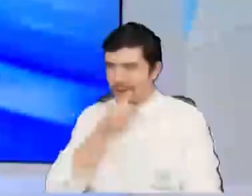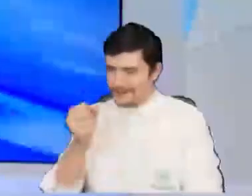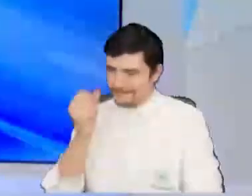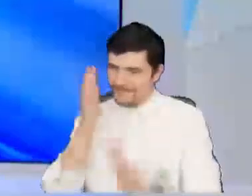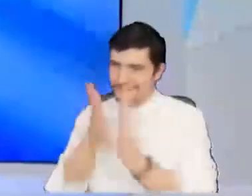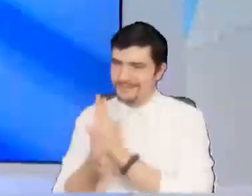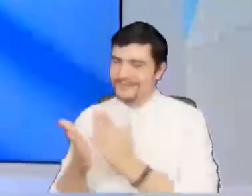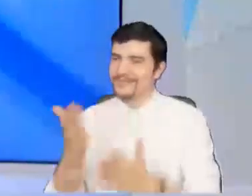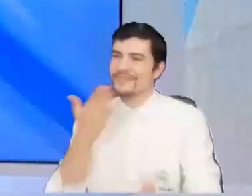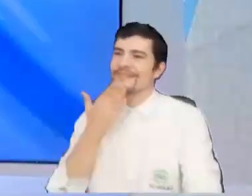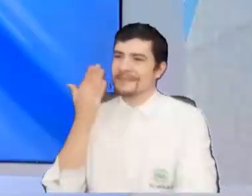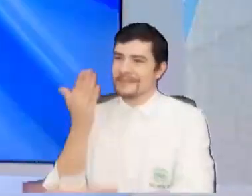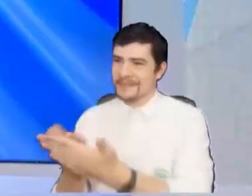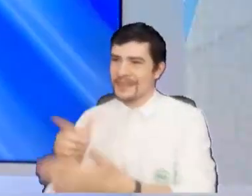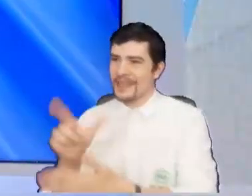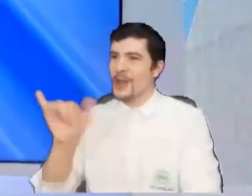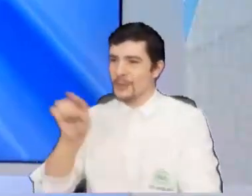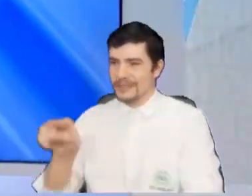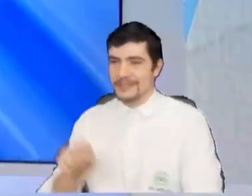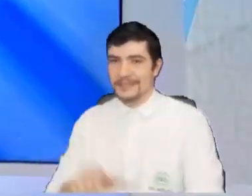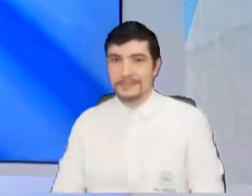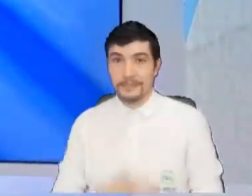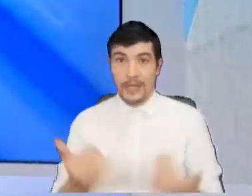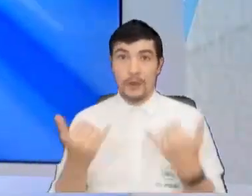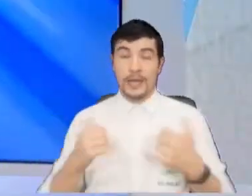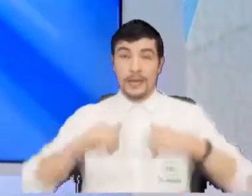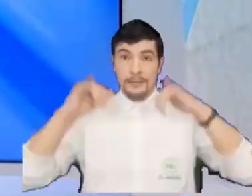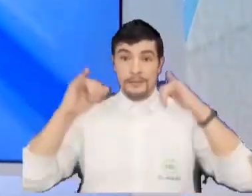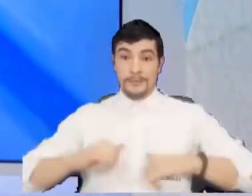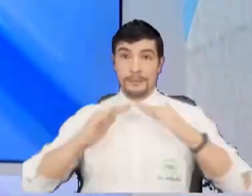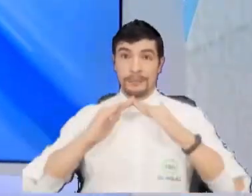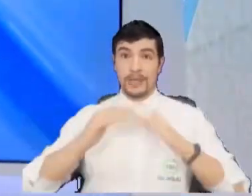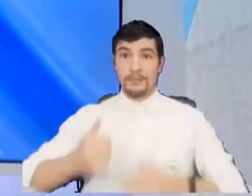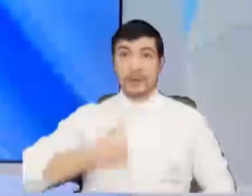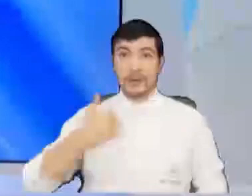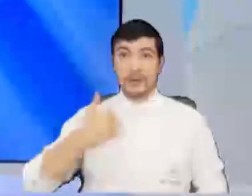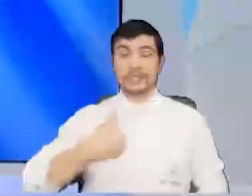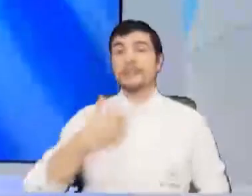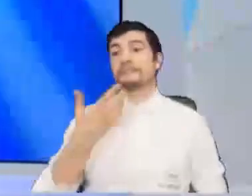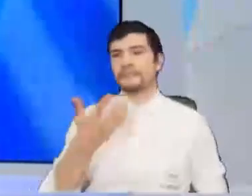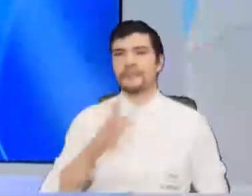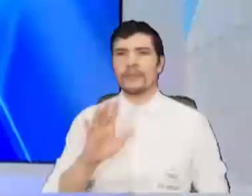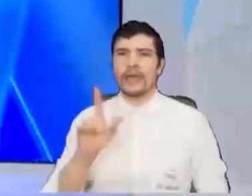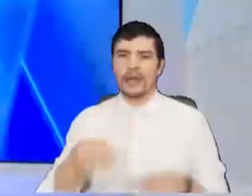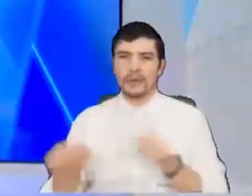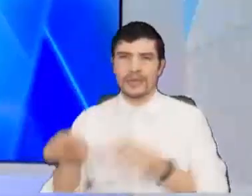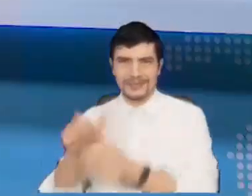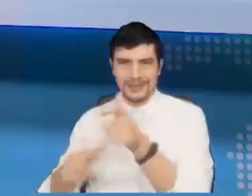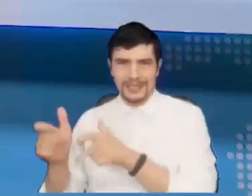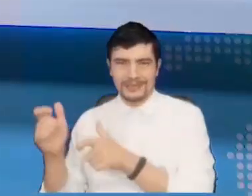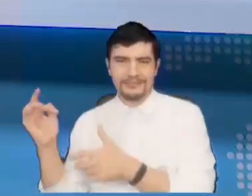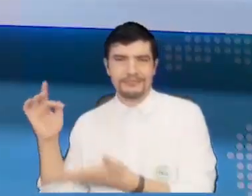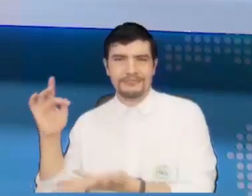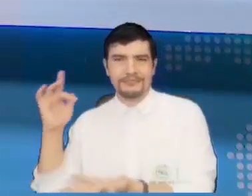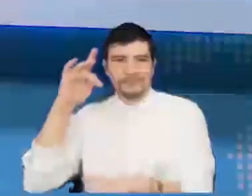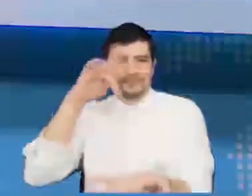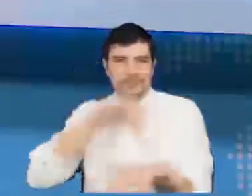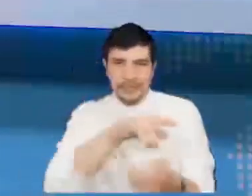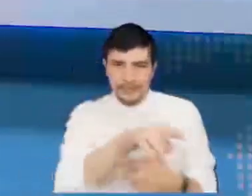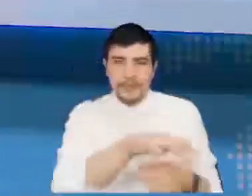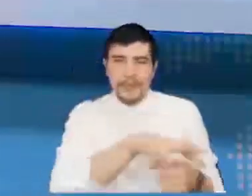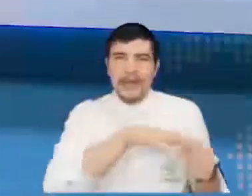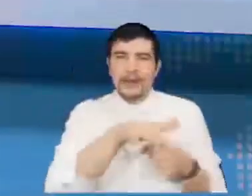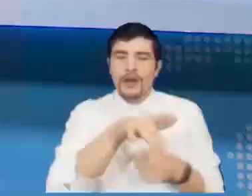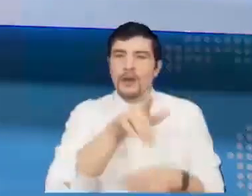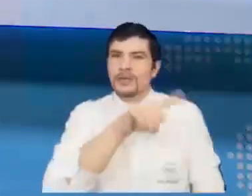Y aprovechando la cuarentena, algunas personas llegaron hasta el barrio José Antonio Galán en San Gil, aquí en Santander, Pilar. Así